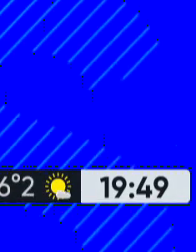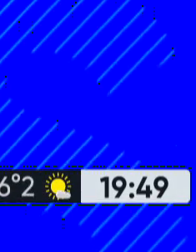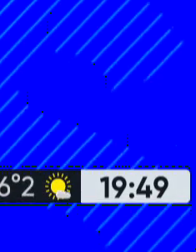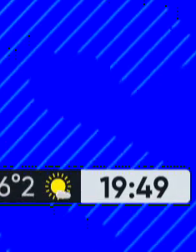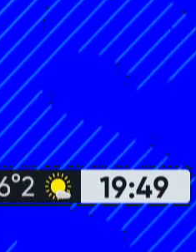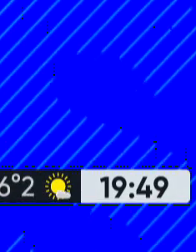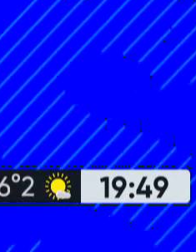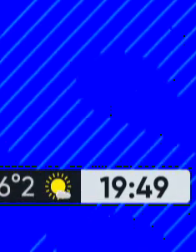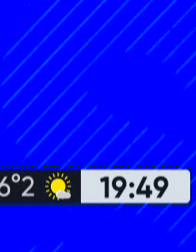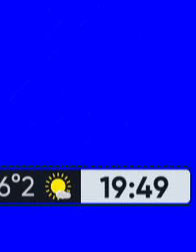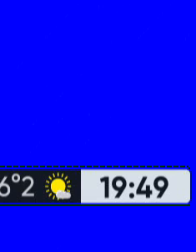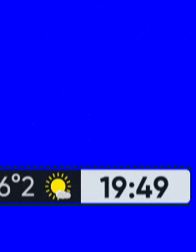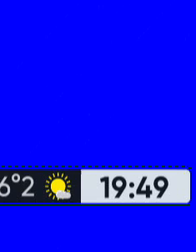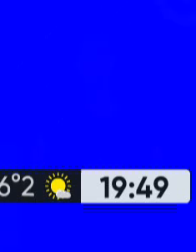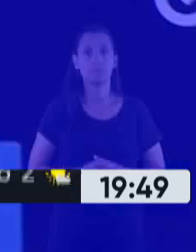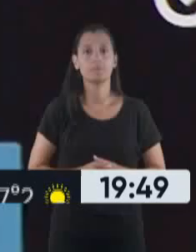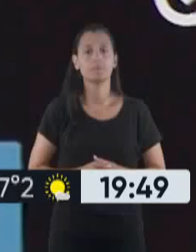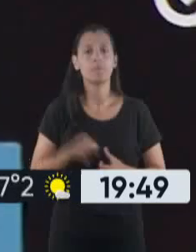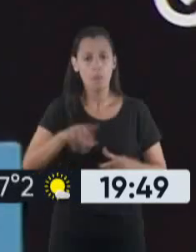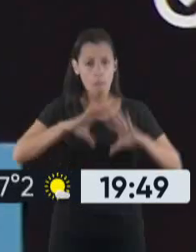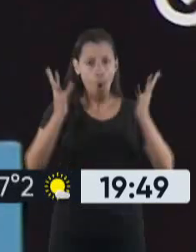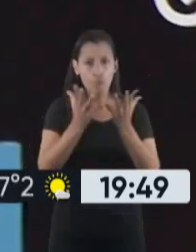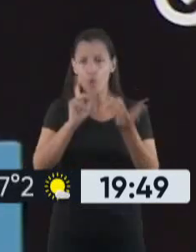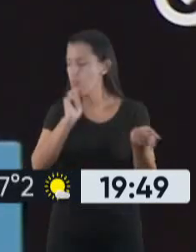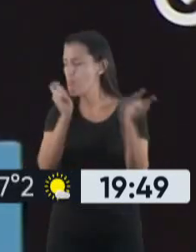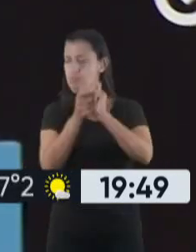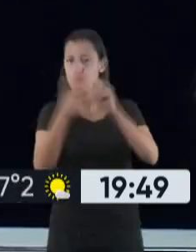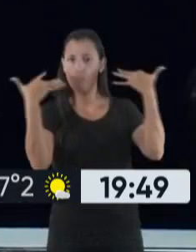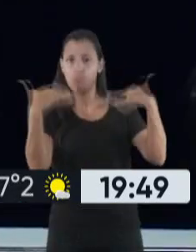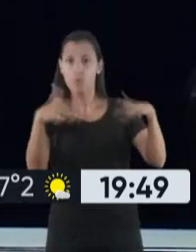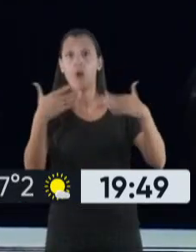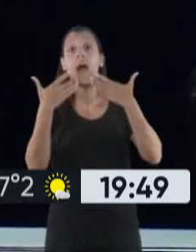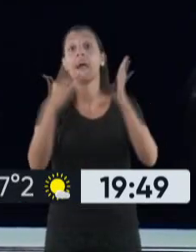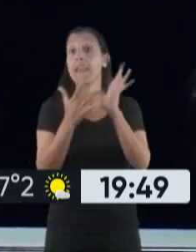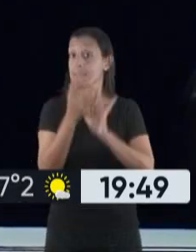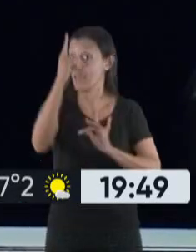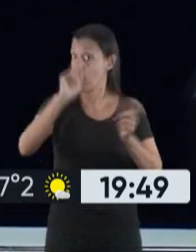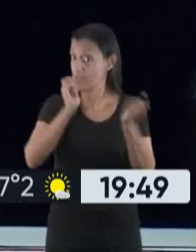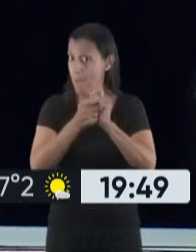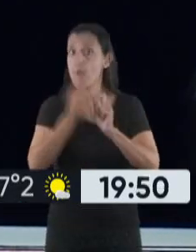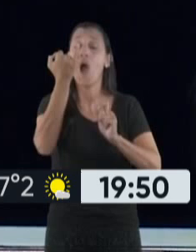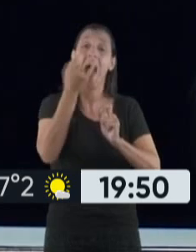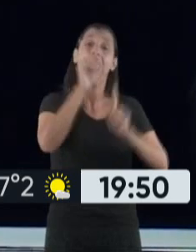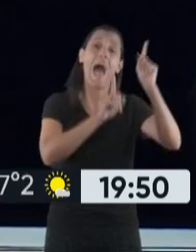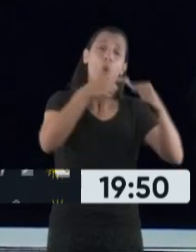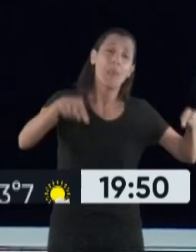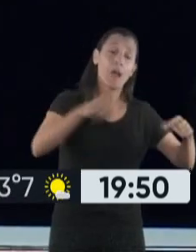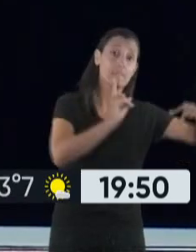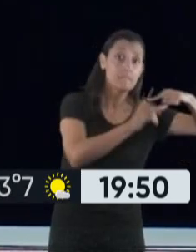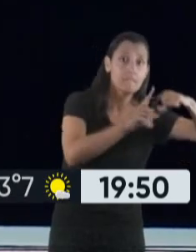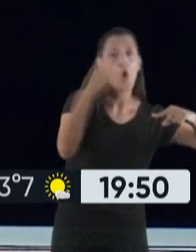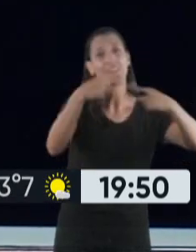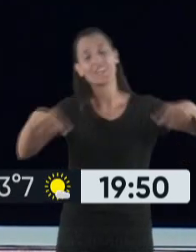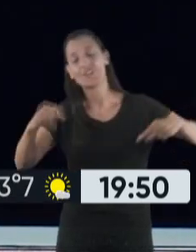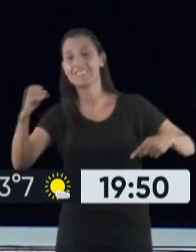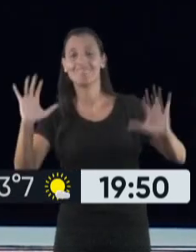minutos para las 20 horas. El presidente Alberto Fernández se encuentra en este momento en el Centro Cultural Kirchner en la cuarta edición del festival Nosotras Movemos el